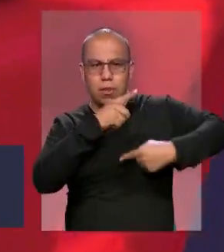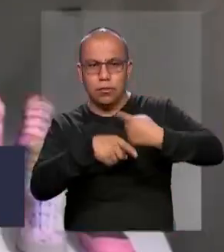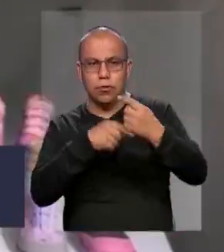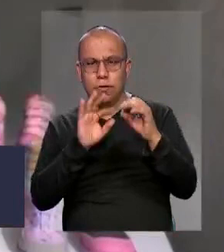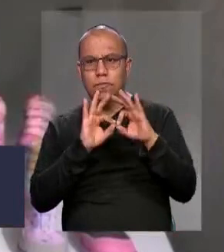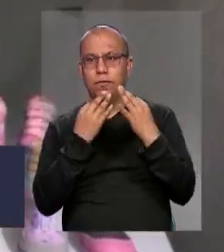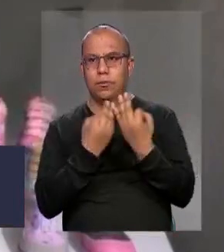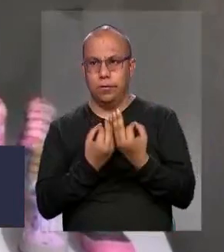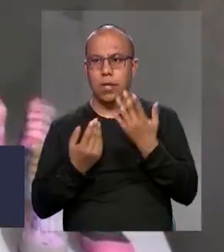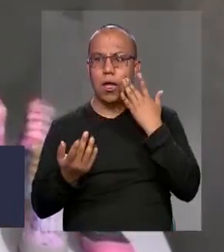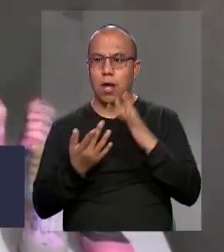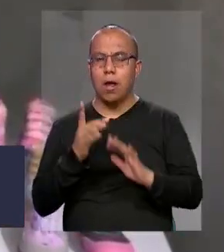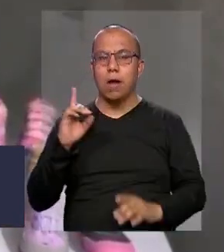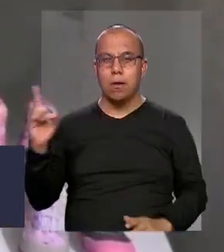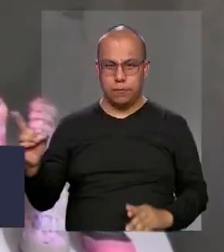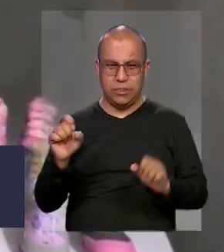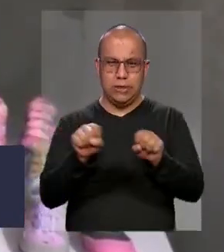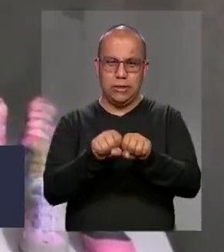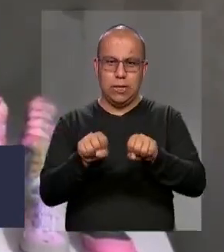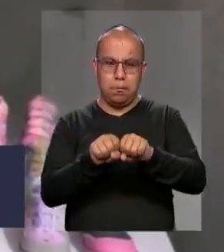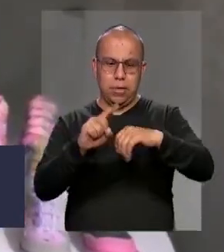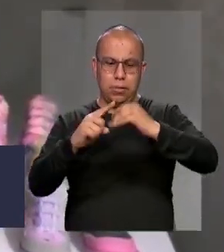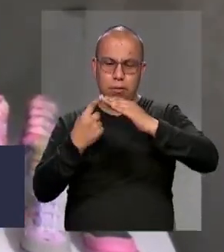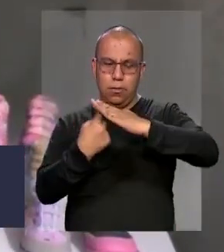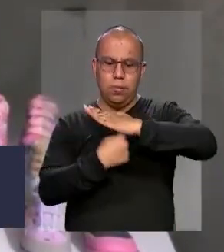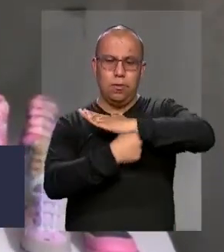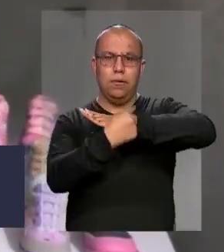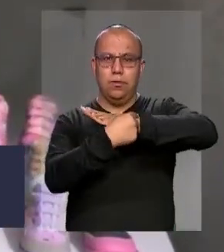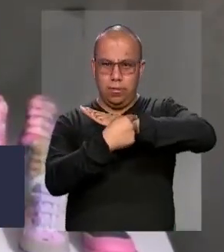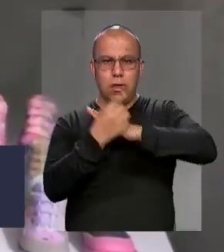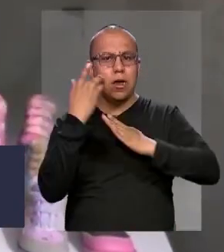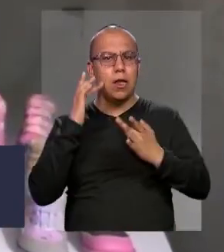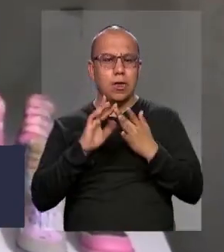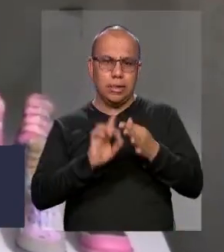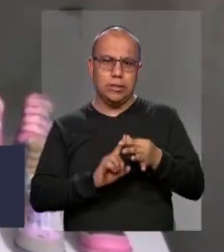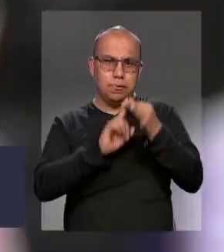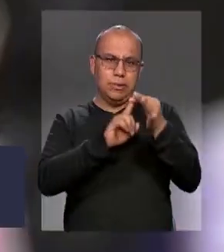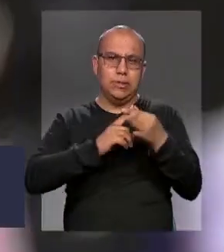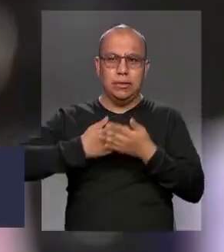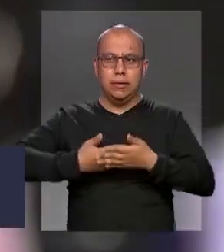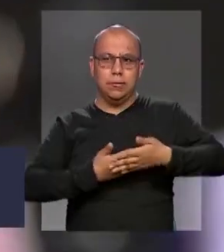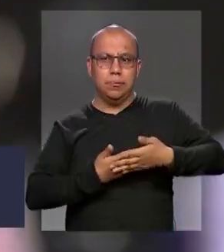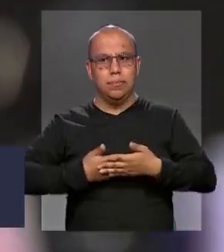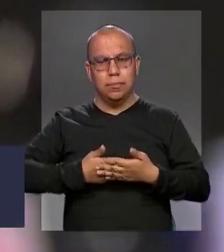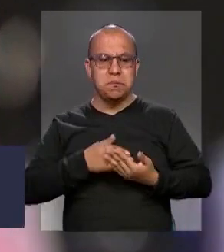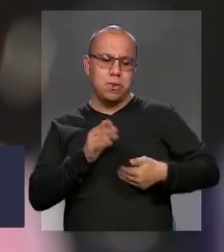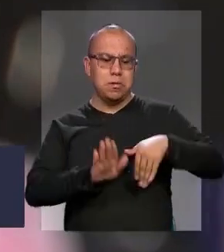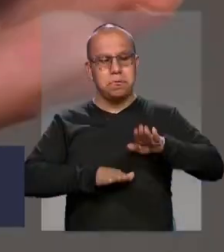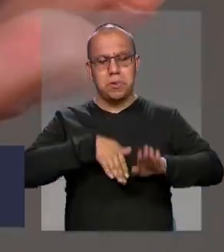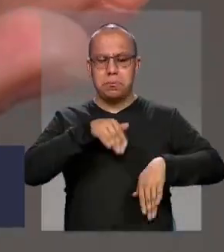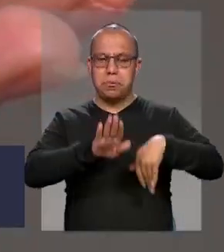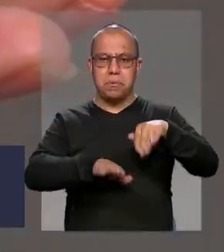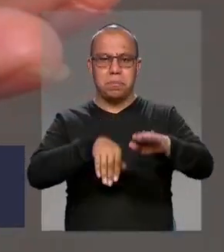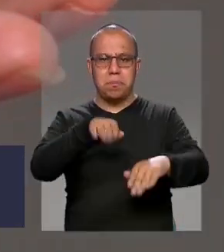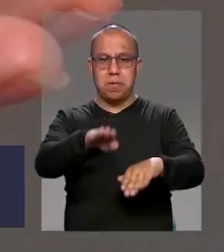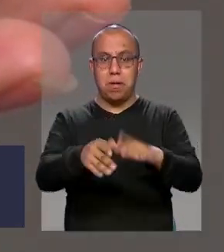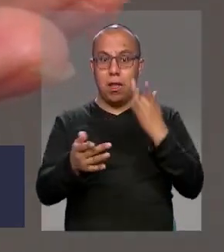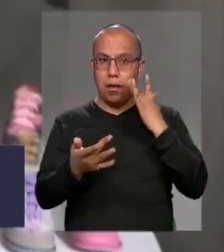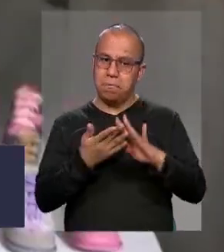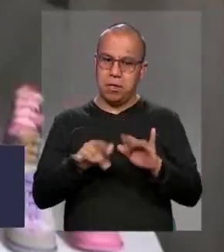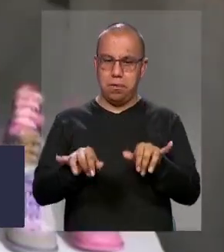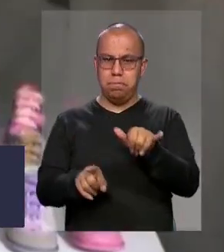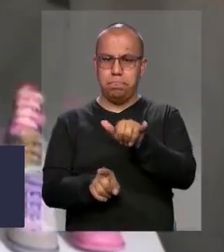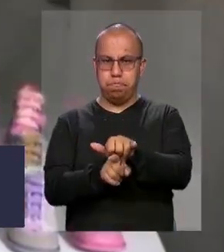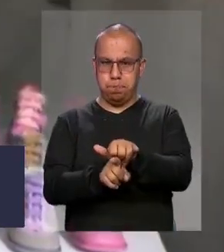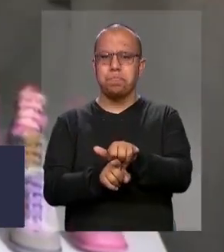familiar. Semiortopédico, el ayudar a la formación del piecito del bebé, al caminar le da estabilidad.